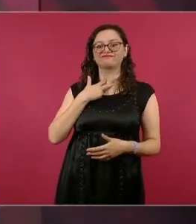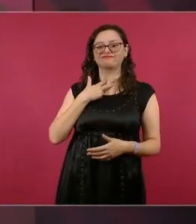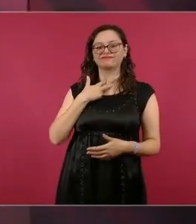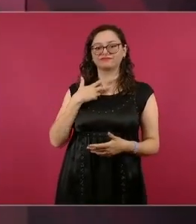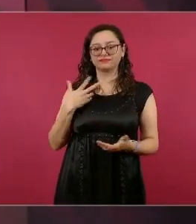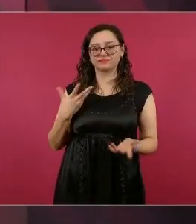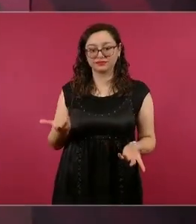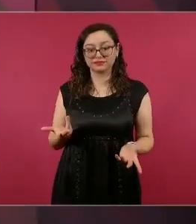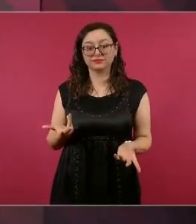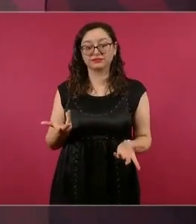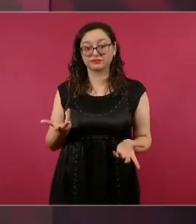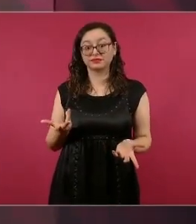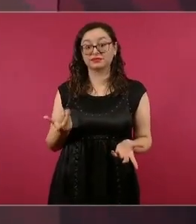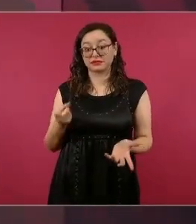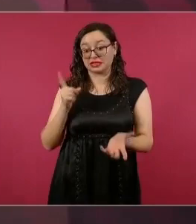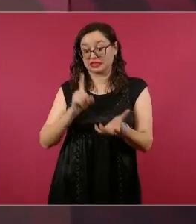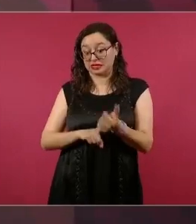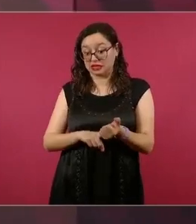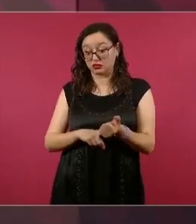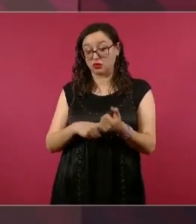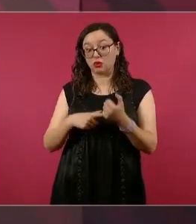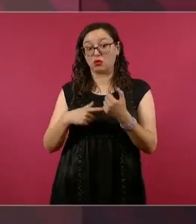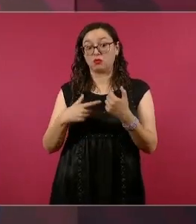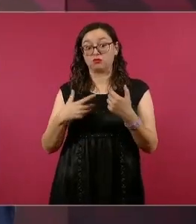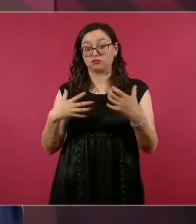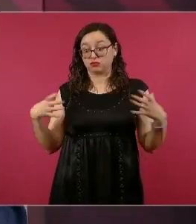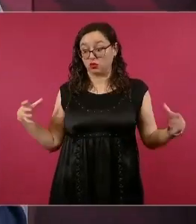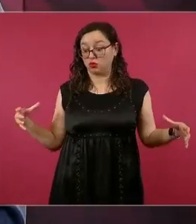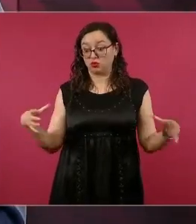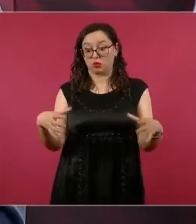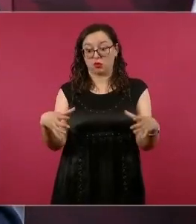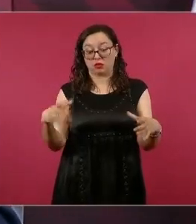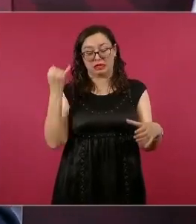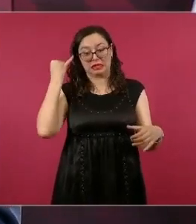hay muchas corrientes en un movimiento.